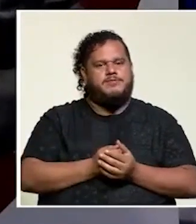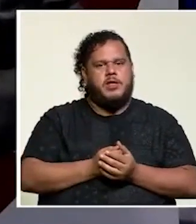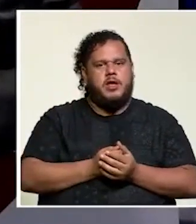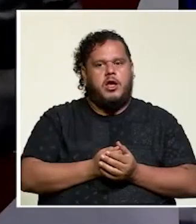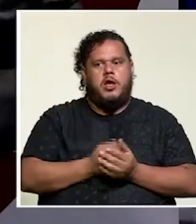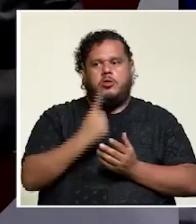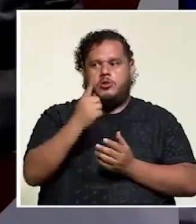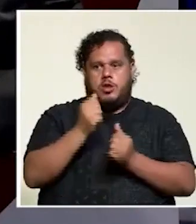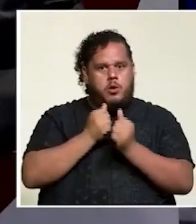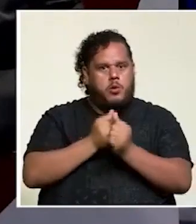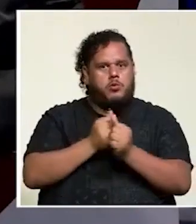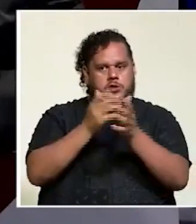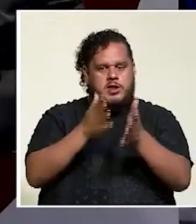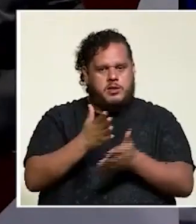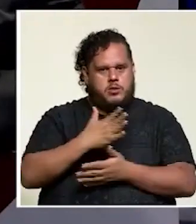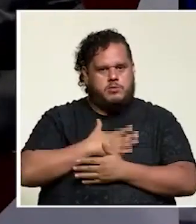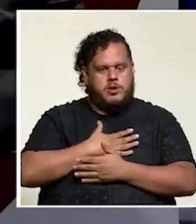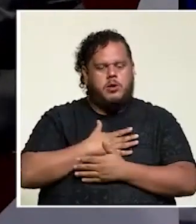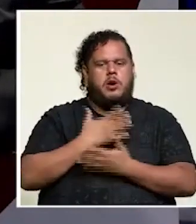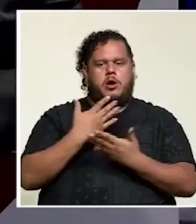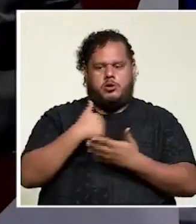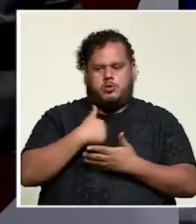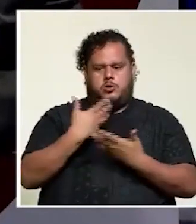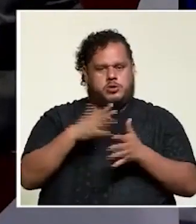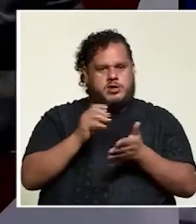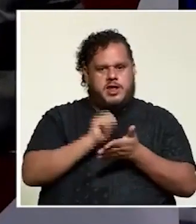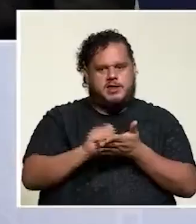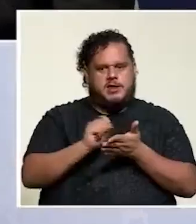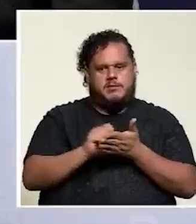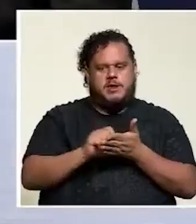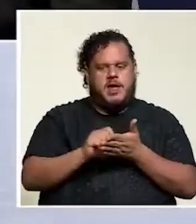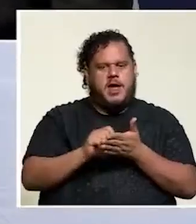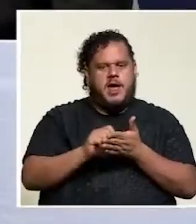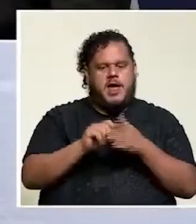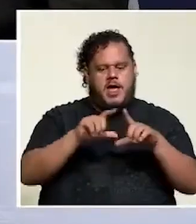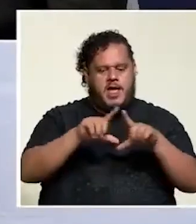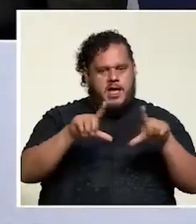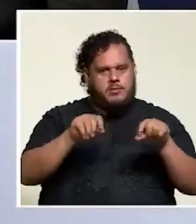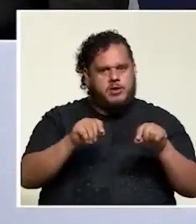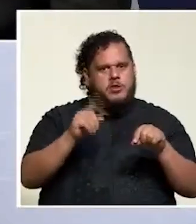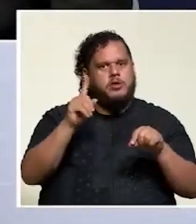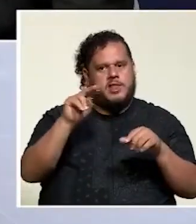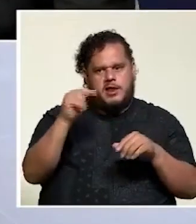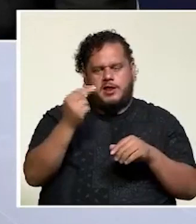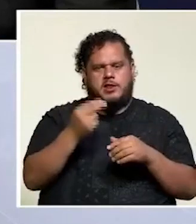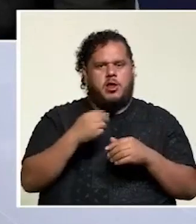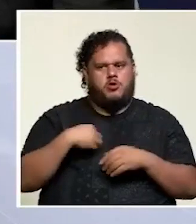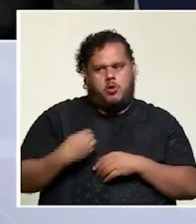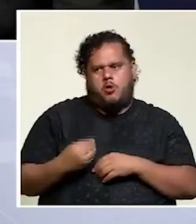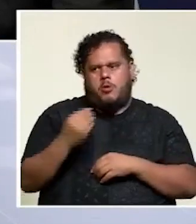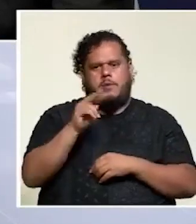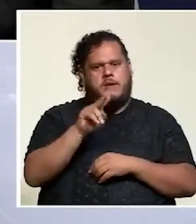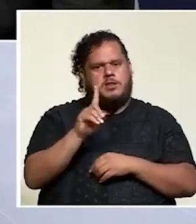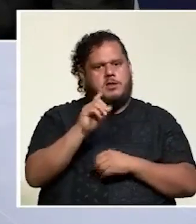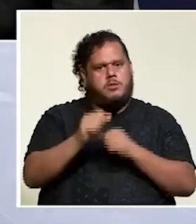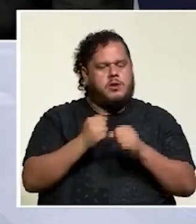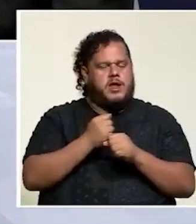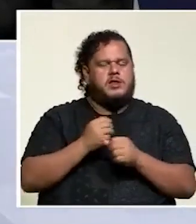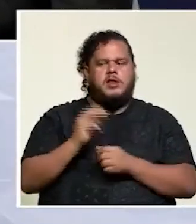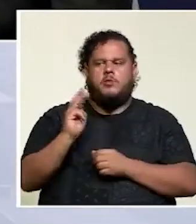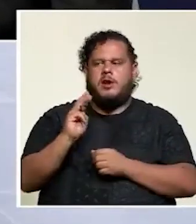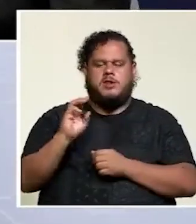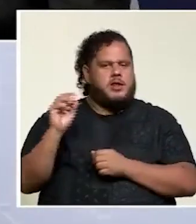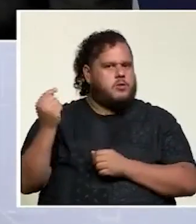Un seguidor mío, yo ya escribía en esa época artículos en La Nación, un muchacho joven, 21 años tenía en ese momento, Walter